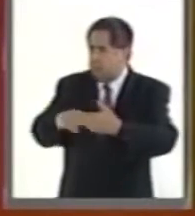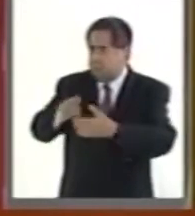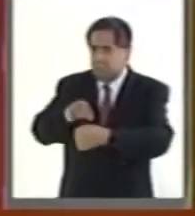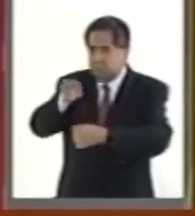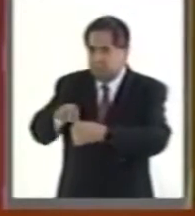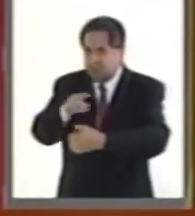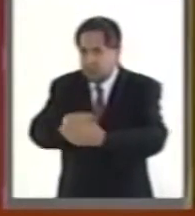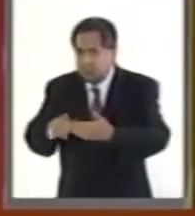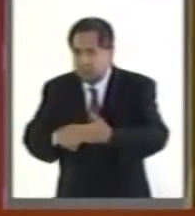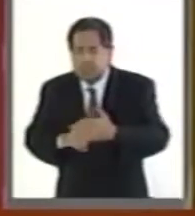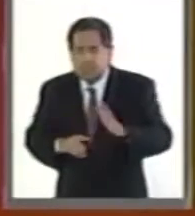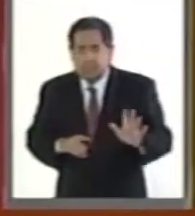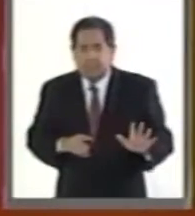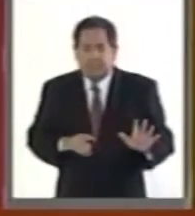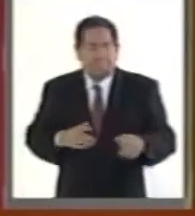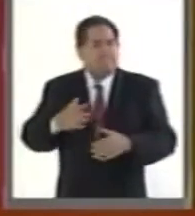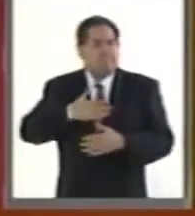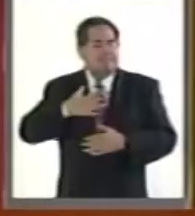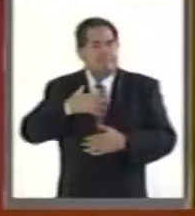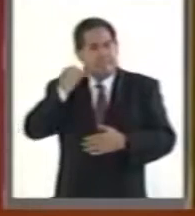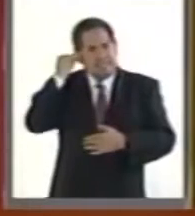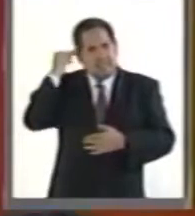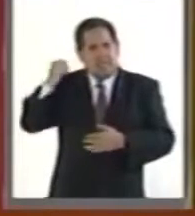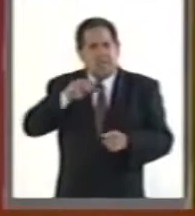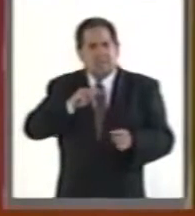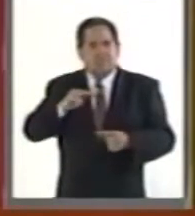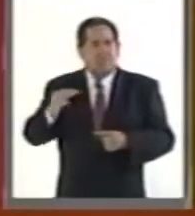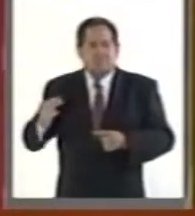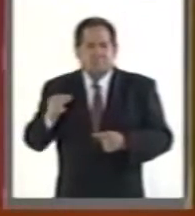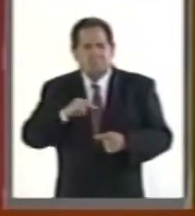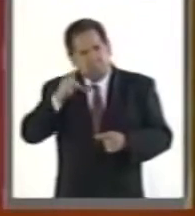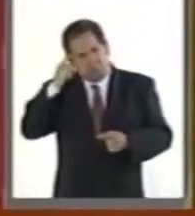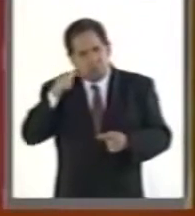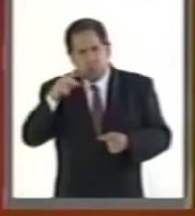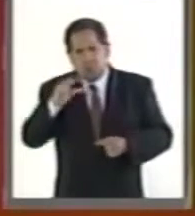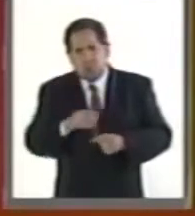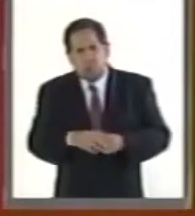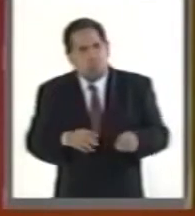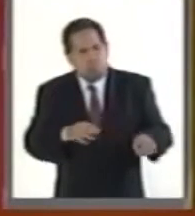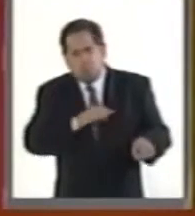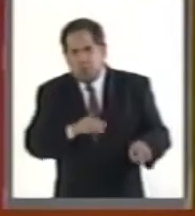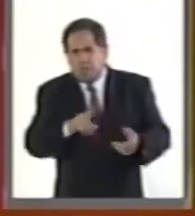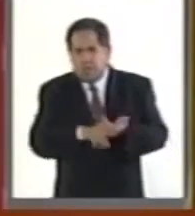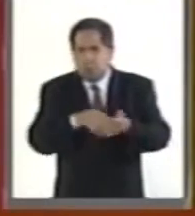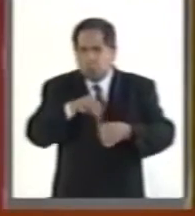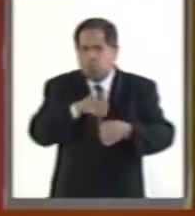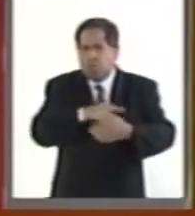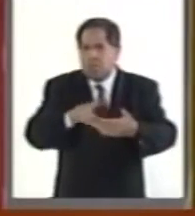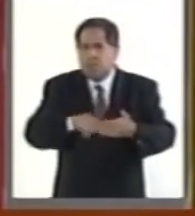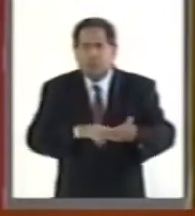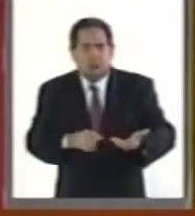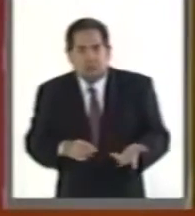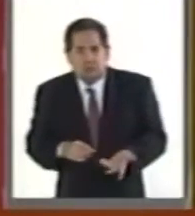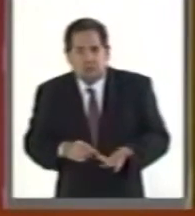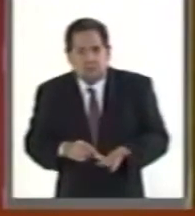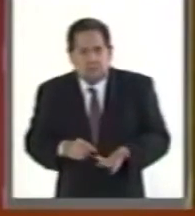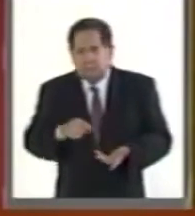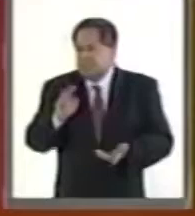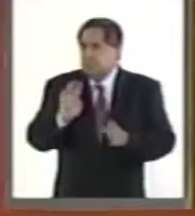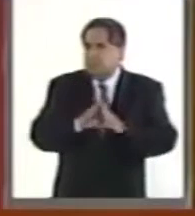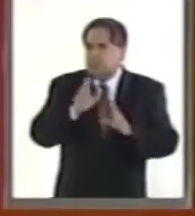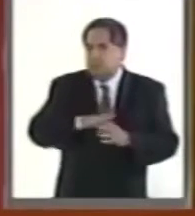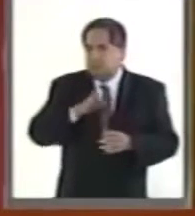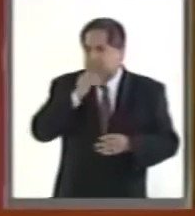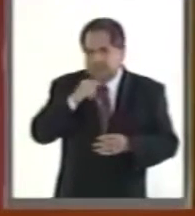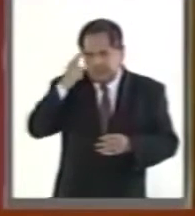Desde nuestro punto de vista, no. pues no resulta racional